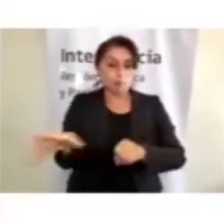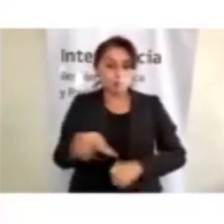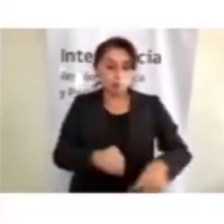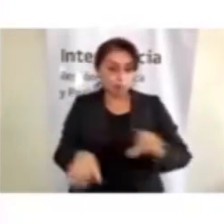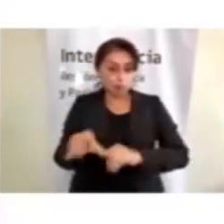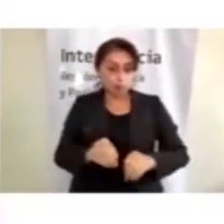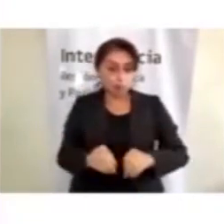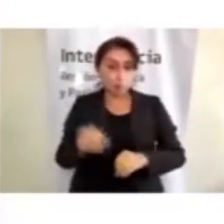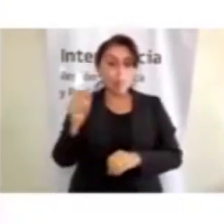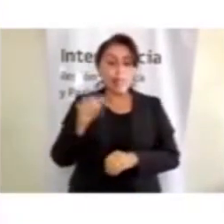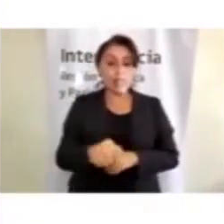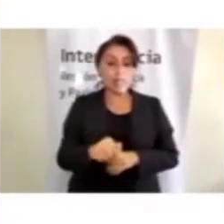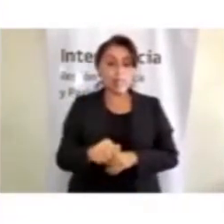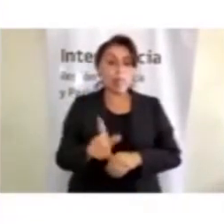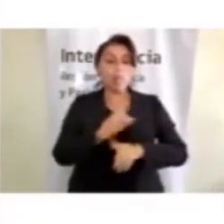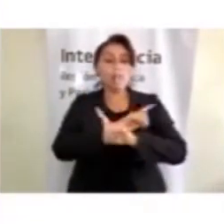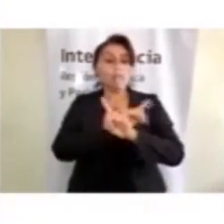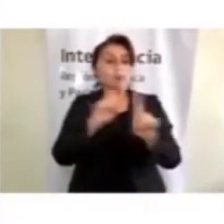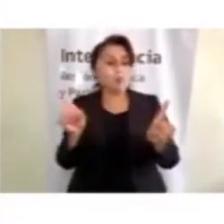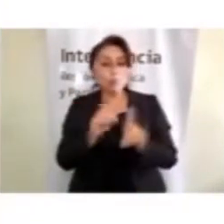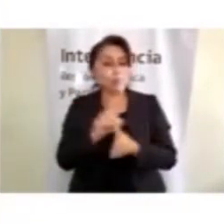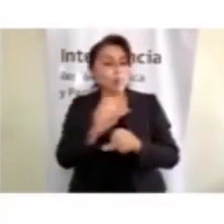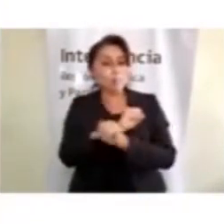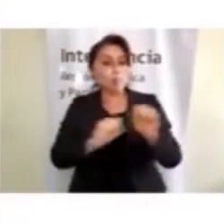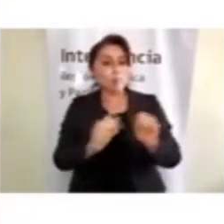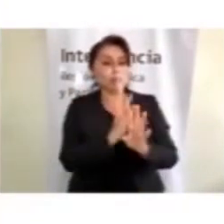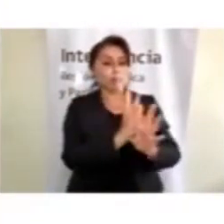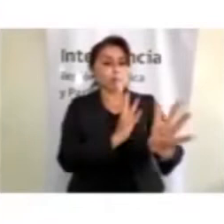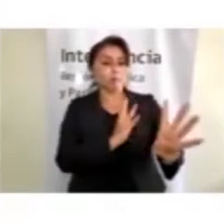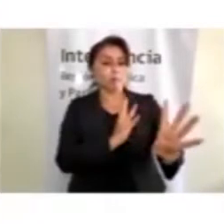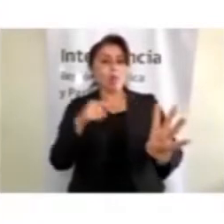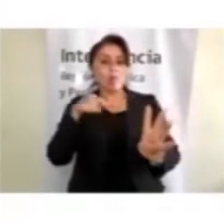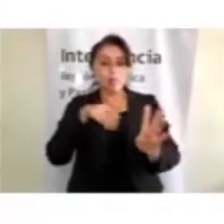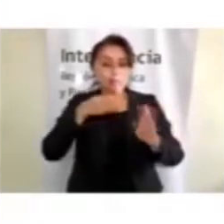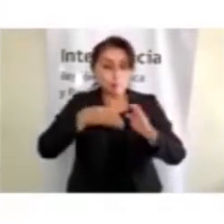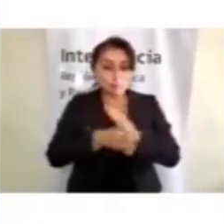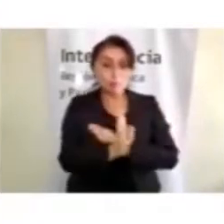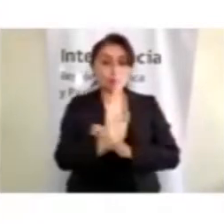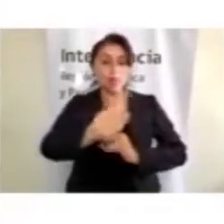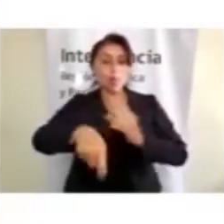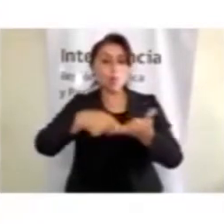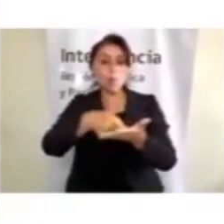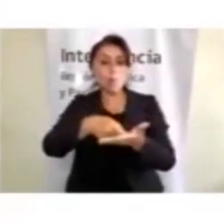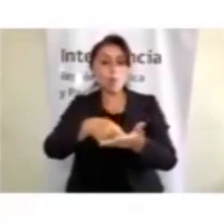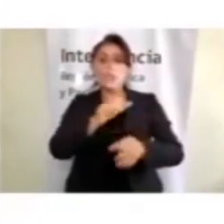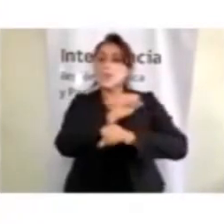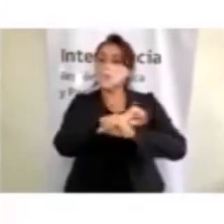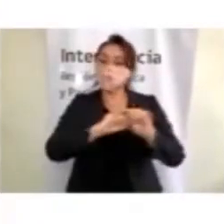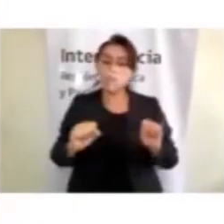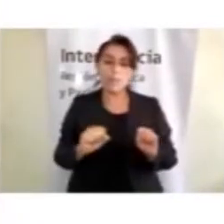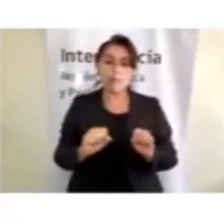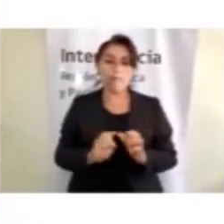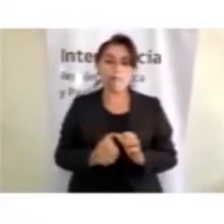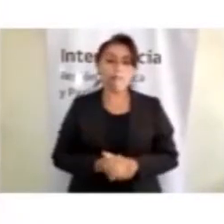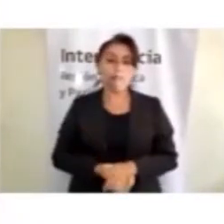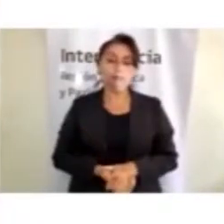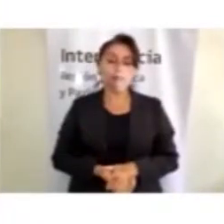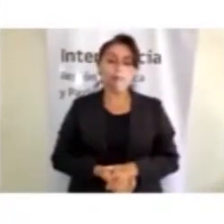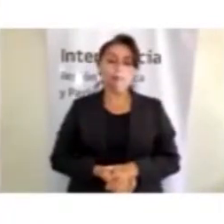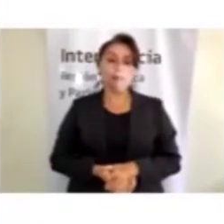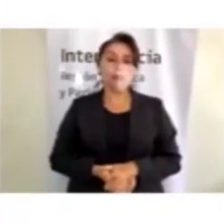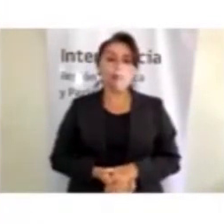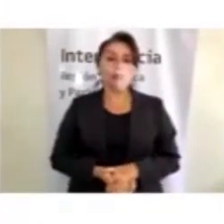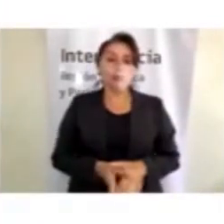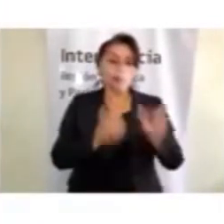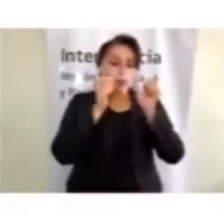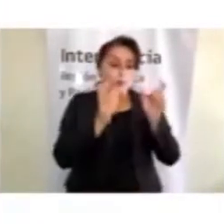donde está siendo mal utilizado porque no van a poder ingresar a comprar si van con un permiso de paseo de sus hijos. En cuanto a